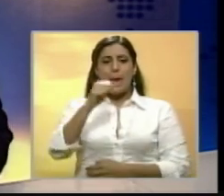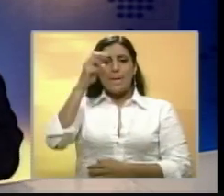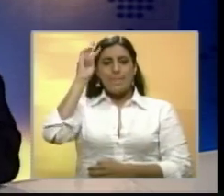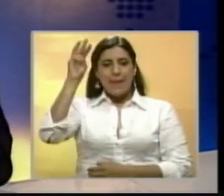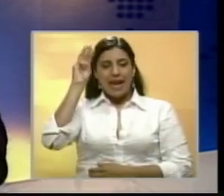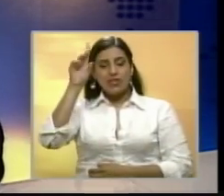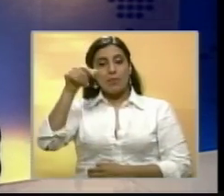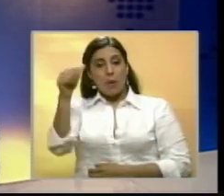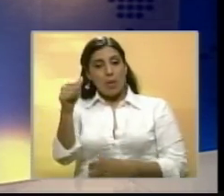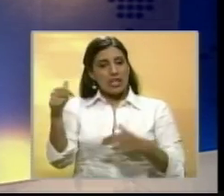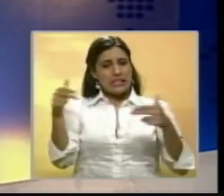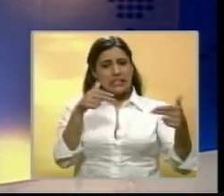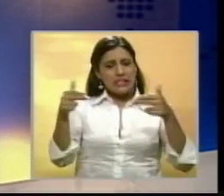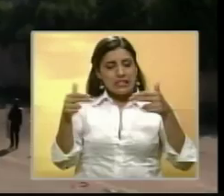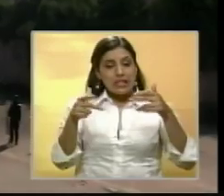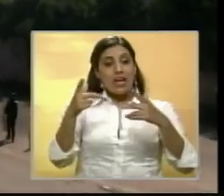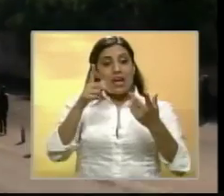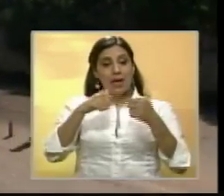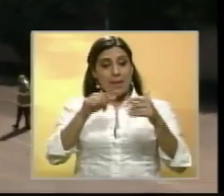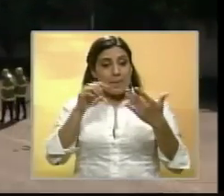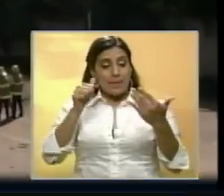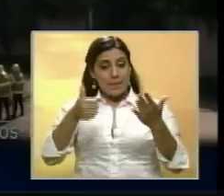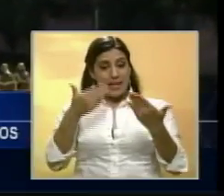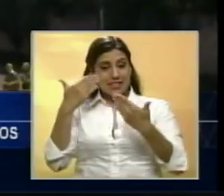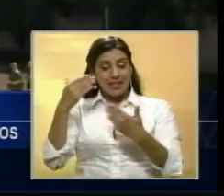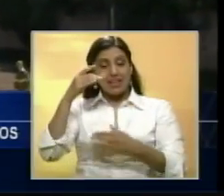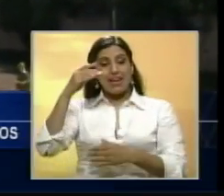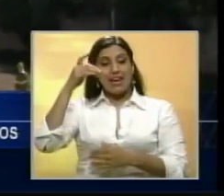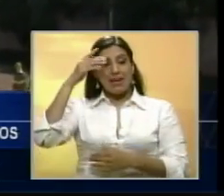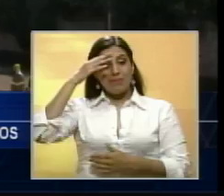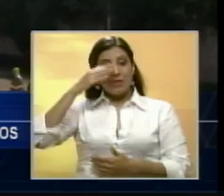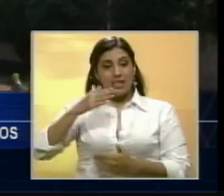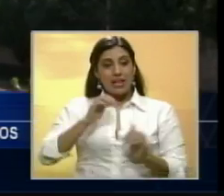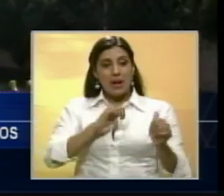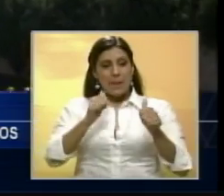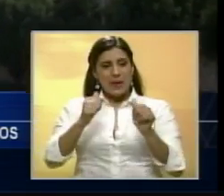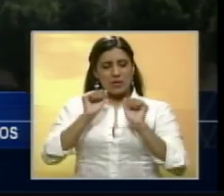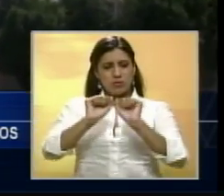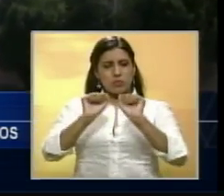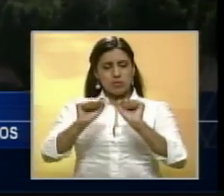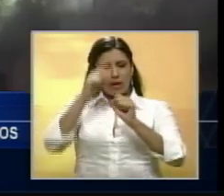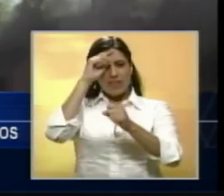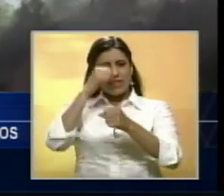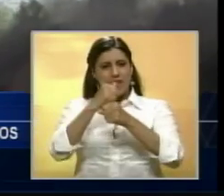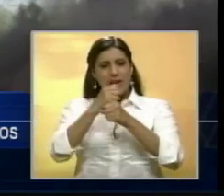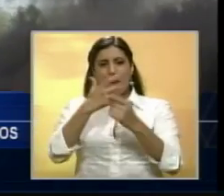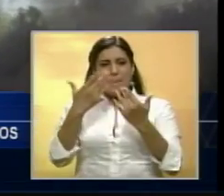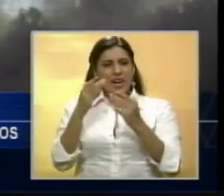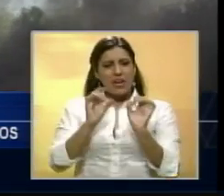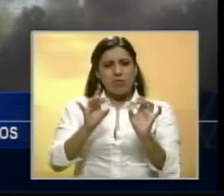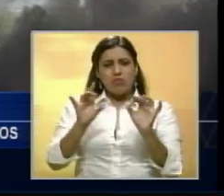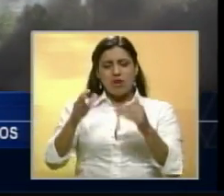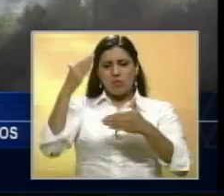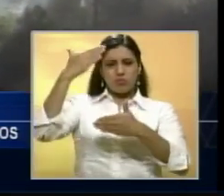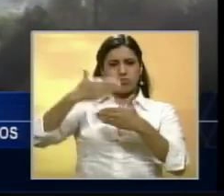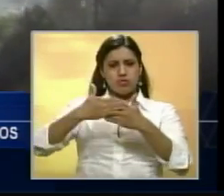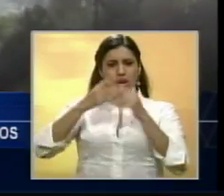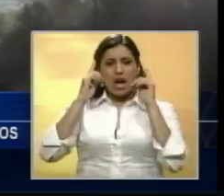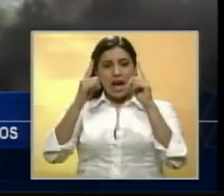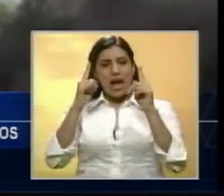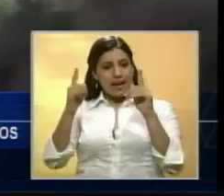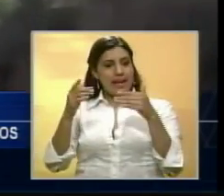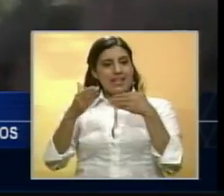en el estado de Oaxaca. El incidente comenzó cuando las fuerzas de seguridad pusieron en marcha marcha un operativo para retirar el bloqueo de